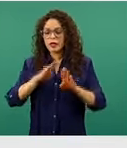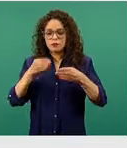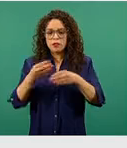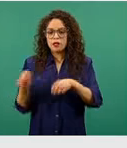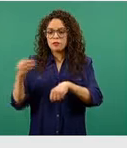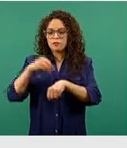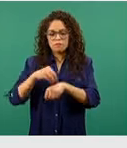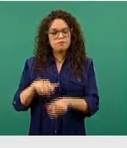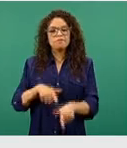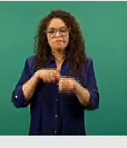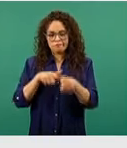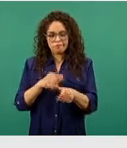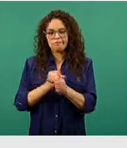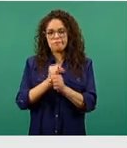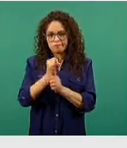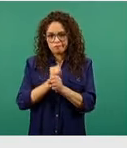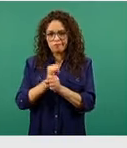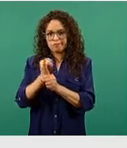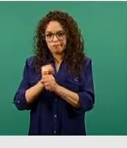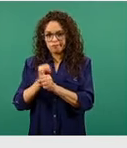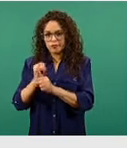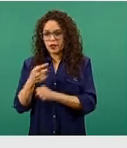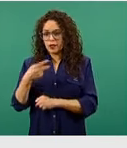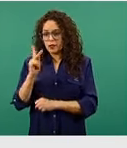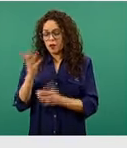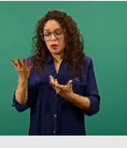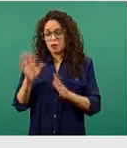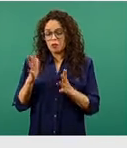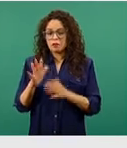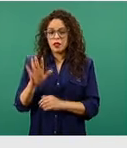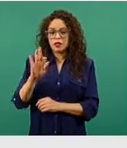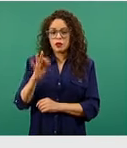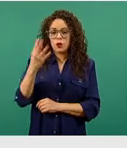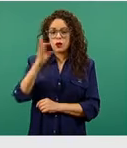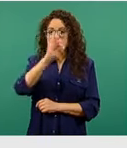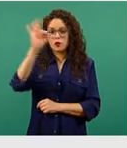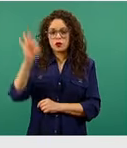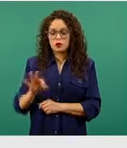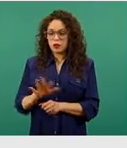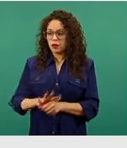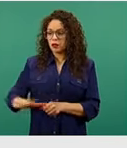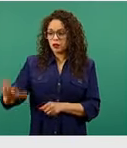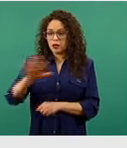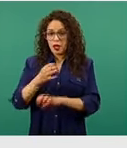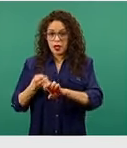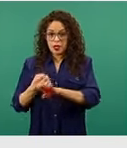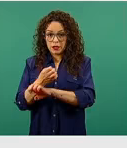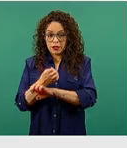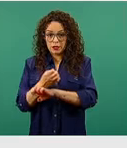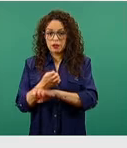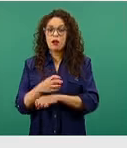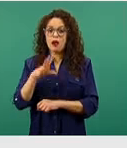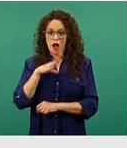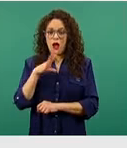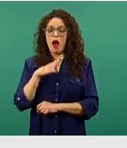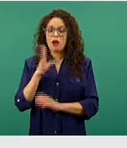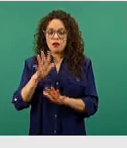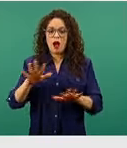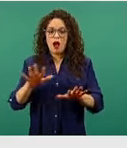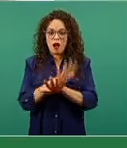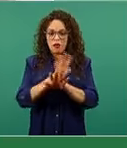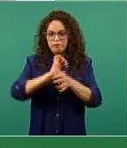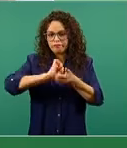en investigación, pero prácticamente el 54% del territorio estatal ya tiene una variante del